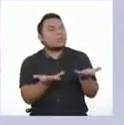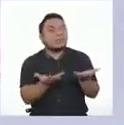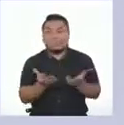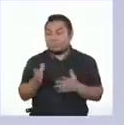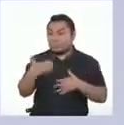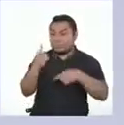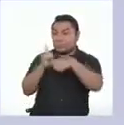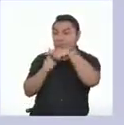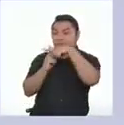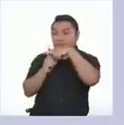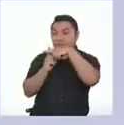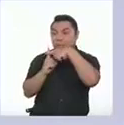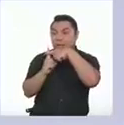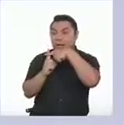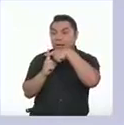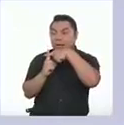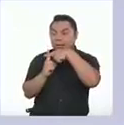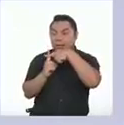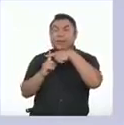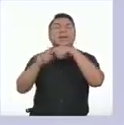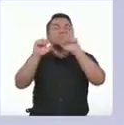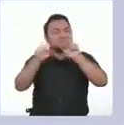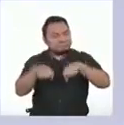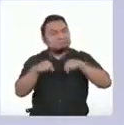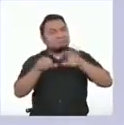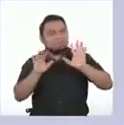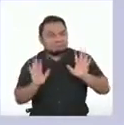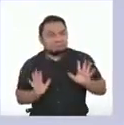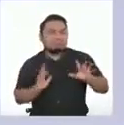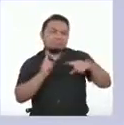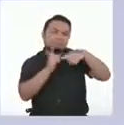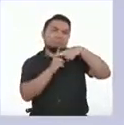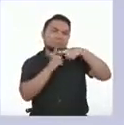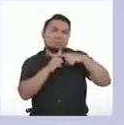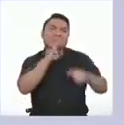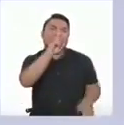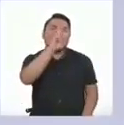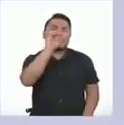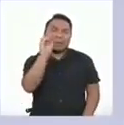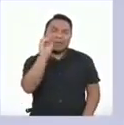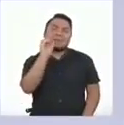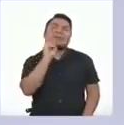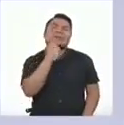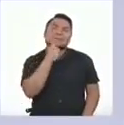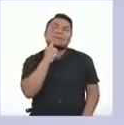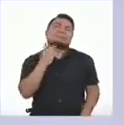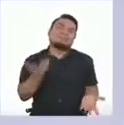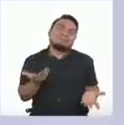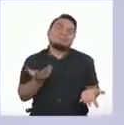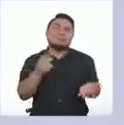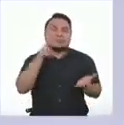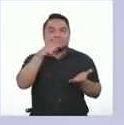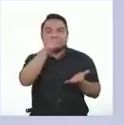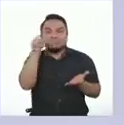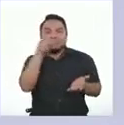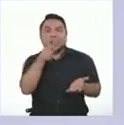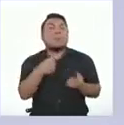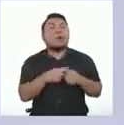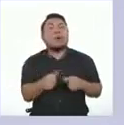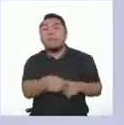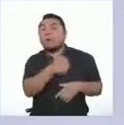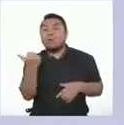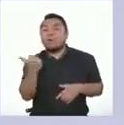sumar. Sí, es una opción sumar 2 gramos 20 veces. Lo otro que podemos hacer